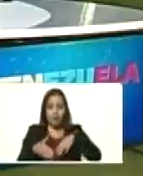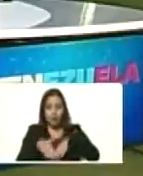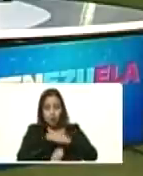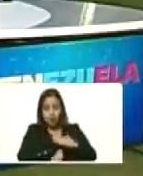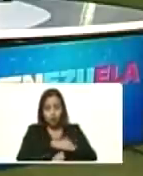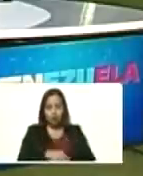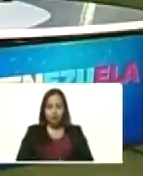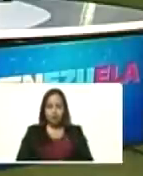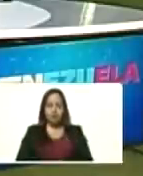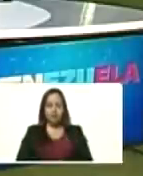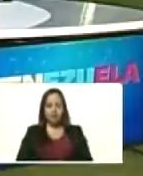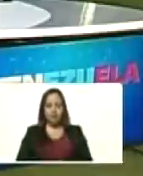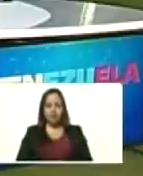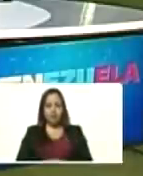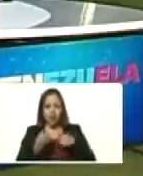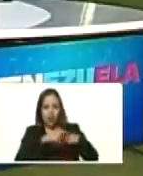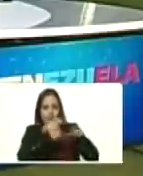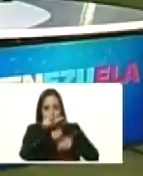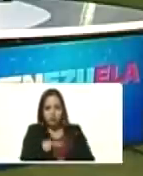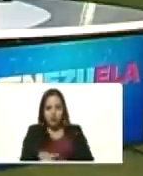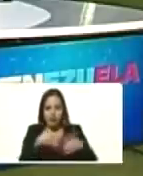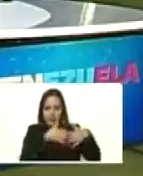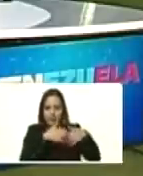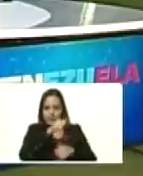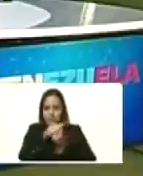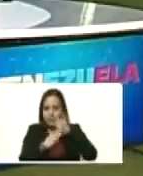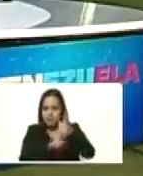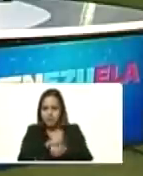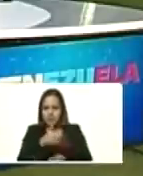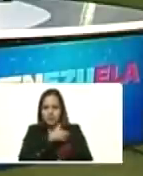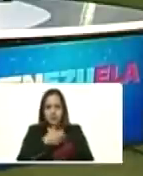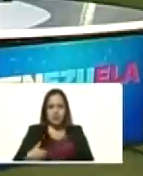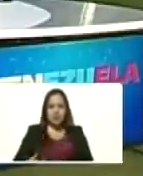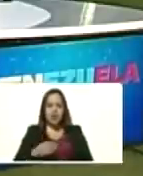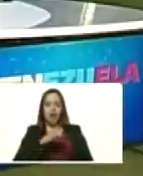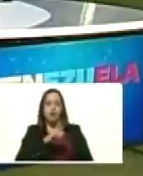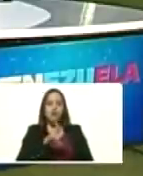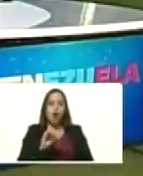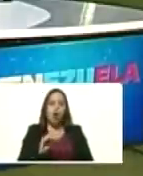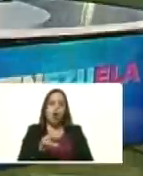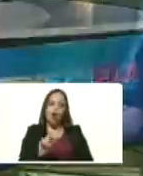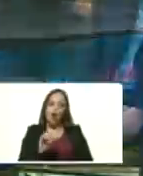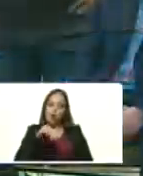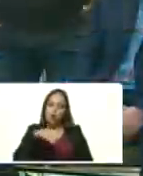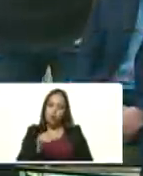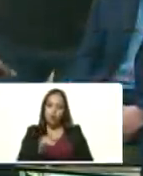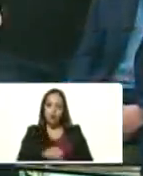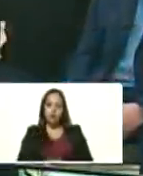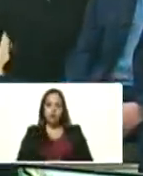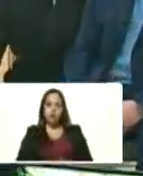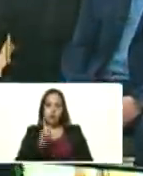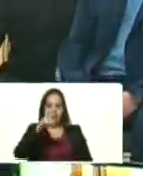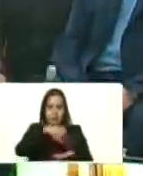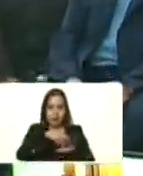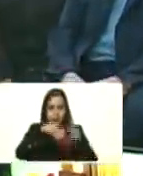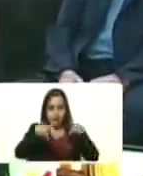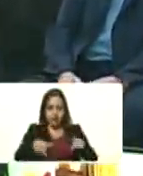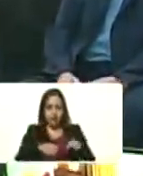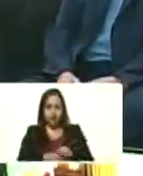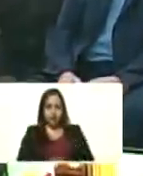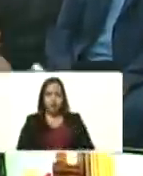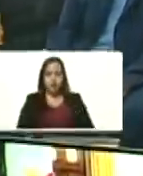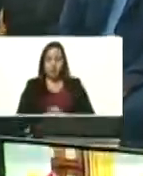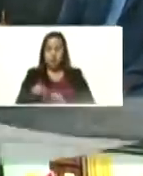a ricardo montenegro vicepresidente de puro lo más puro lo más aquí presente igualmente quiero